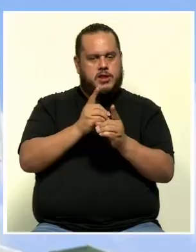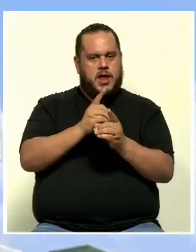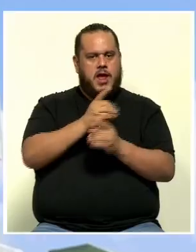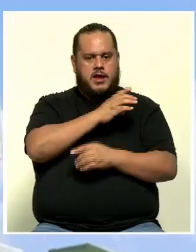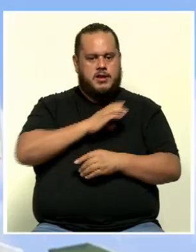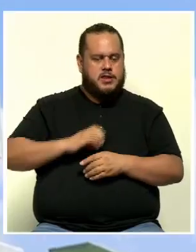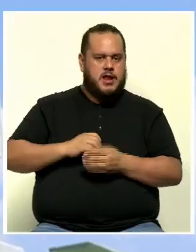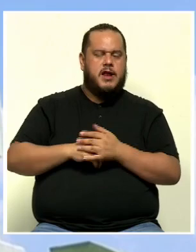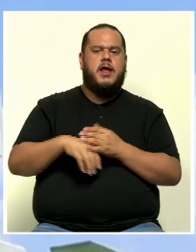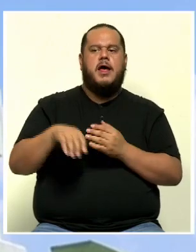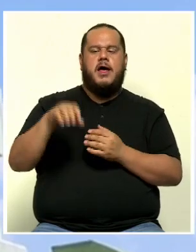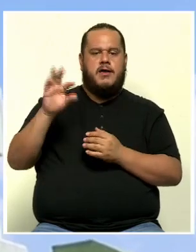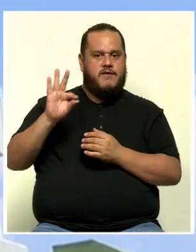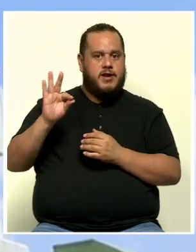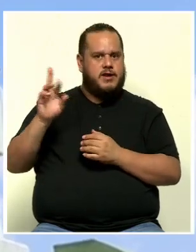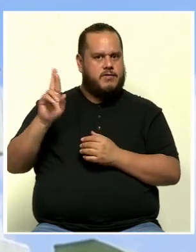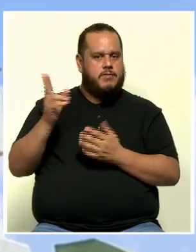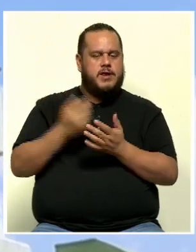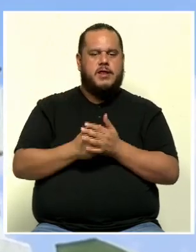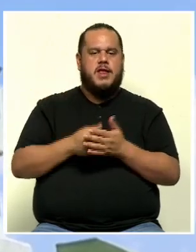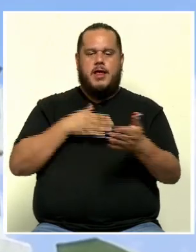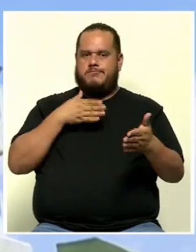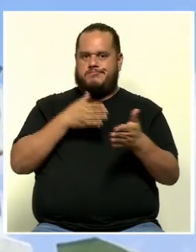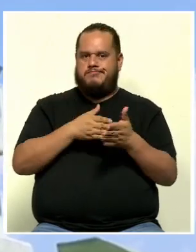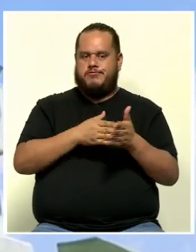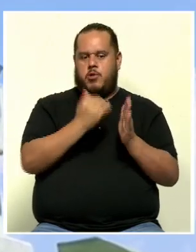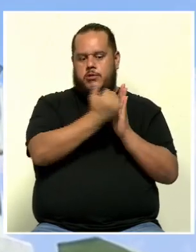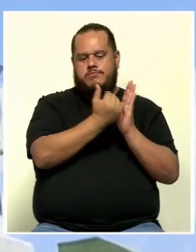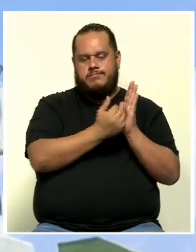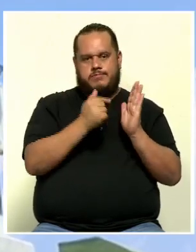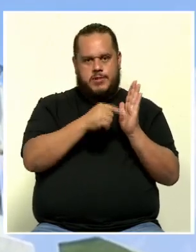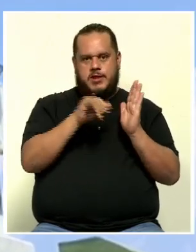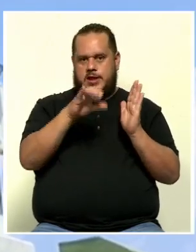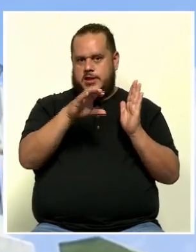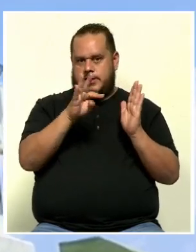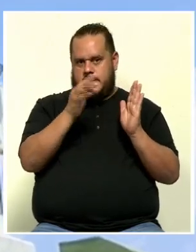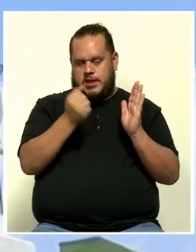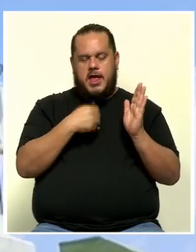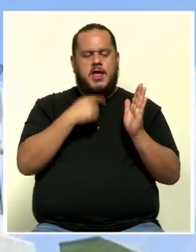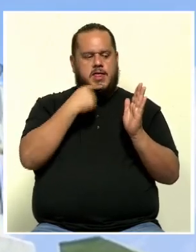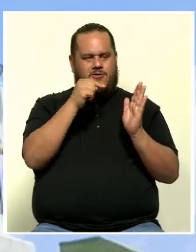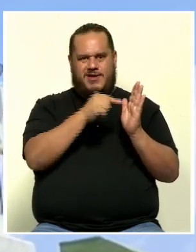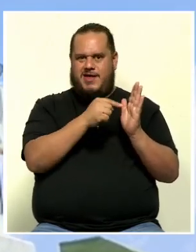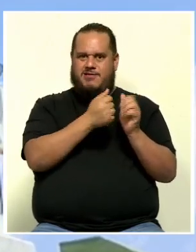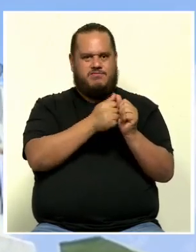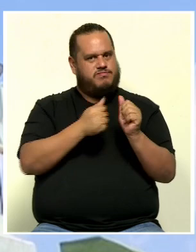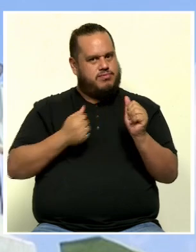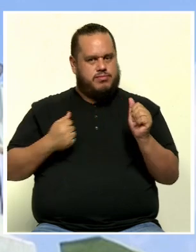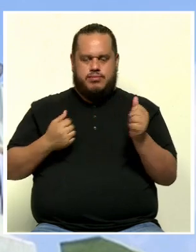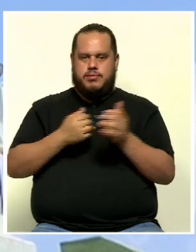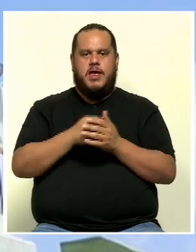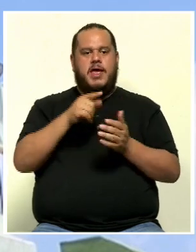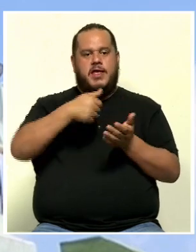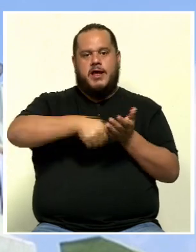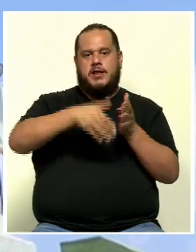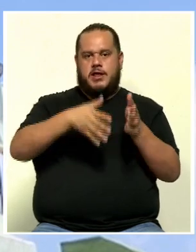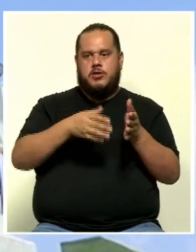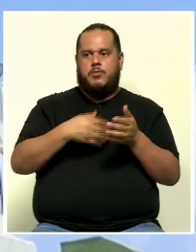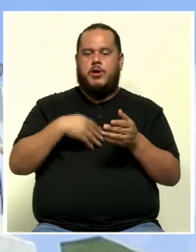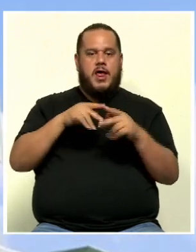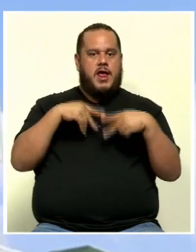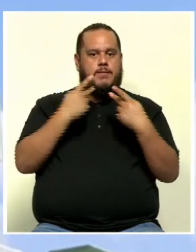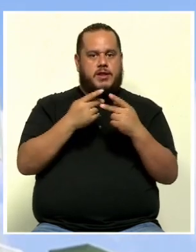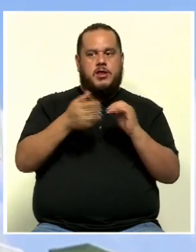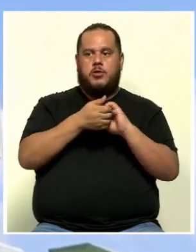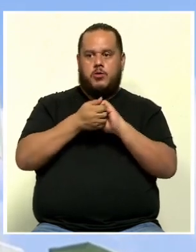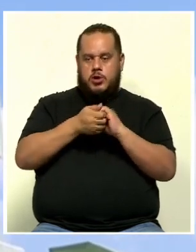Ramírez, se manifestó en contra de la guía y la catalogó como un acto retrógrado. Natalia Díaz, candidata por el Partido Unidos Podemos,